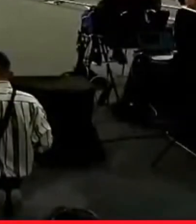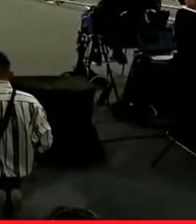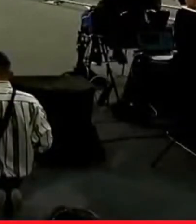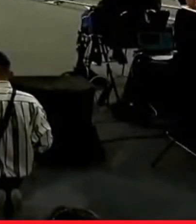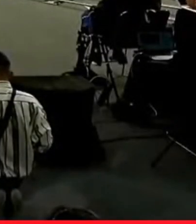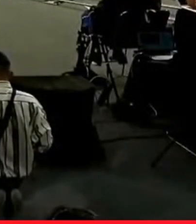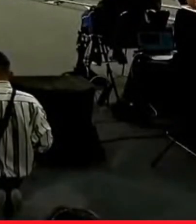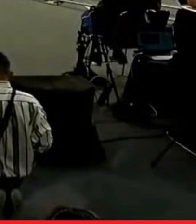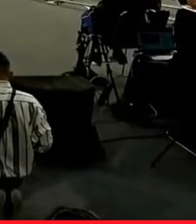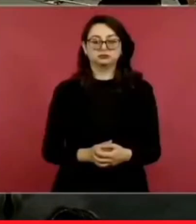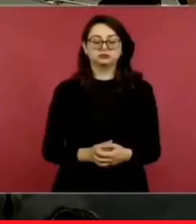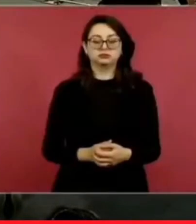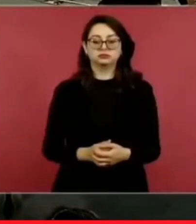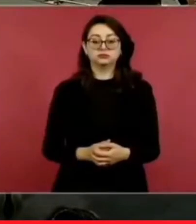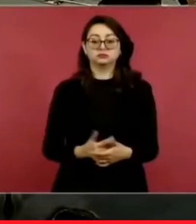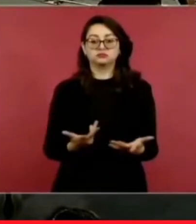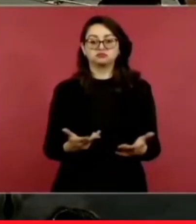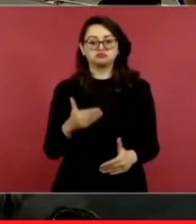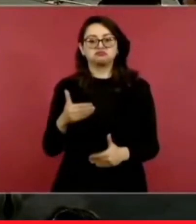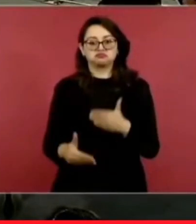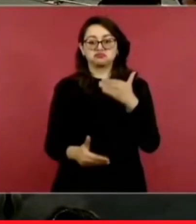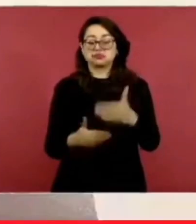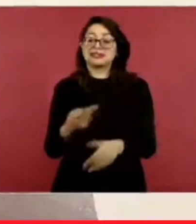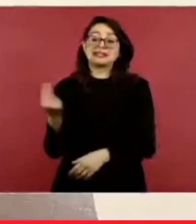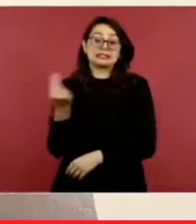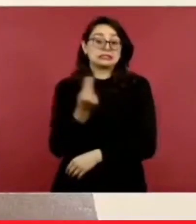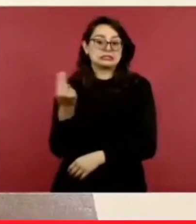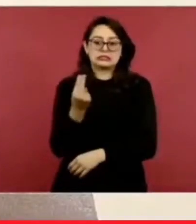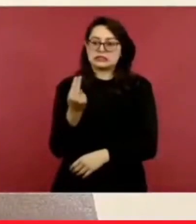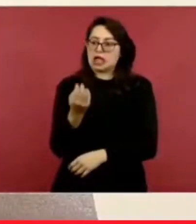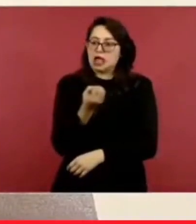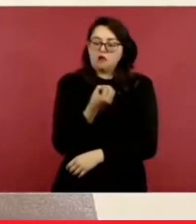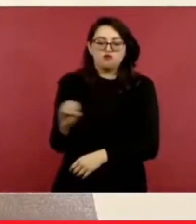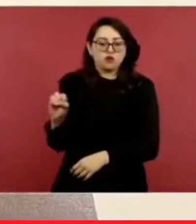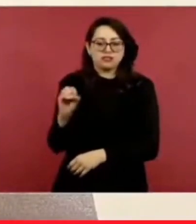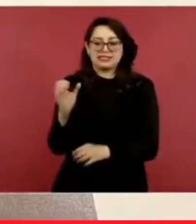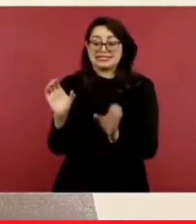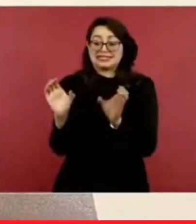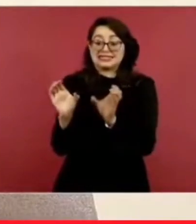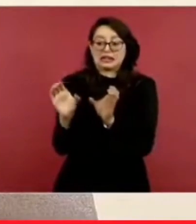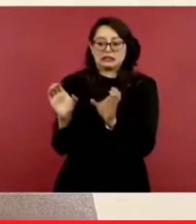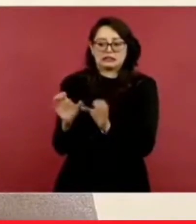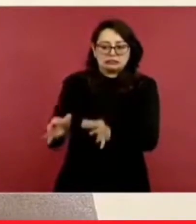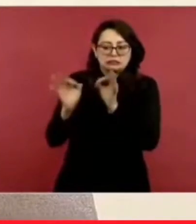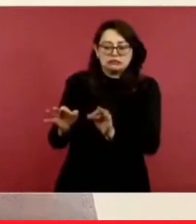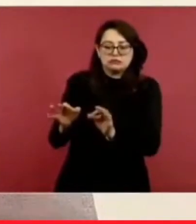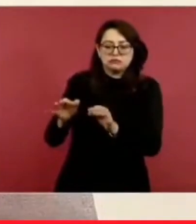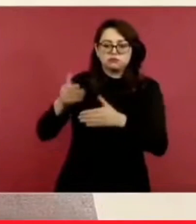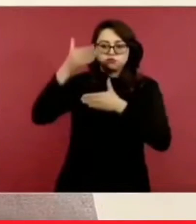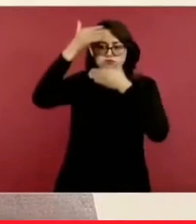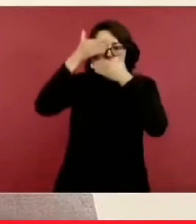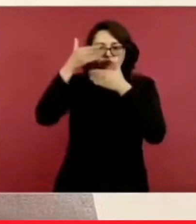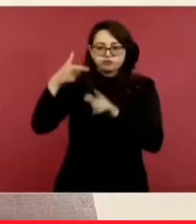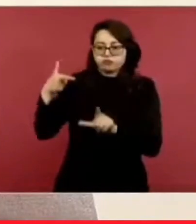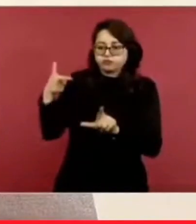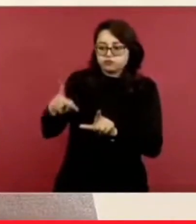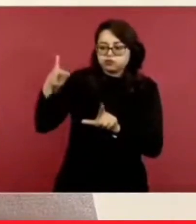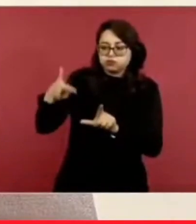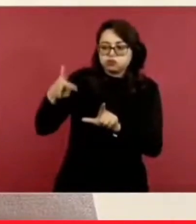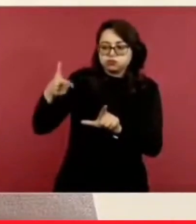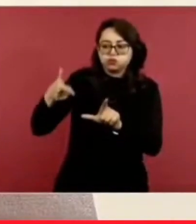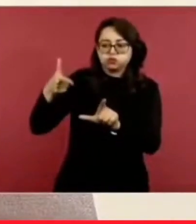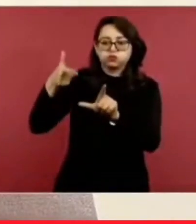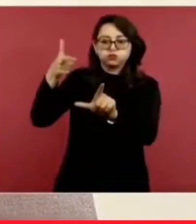para garantizarnos la construcción del puente. Ese video es de viernes, ¿sí? Sí.